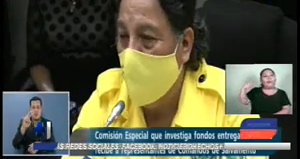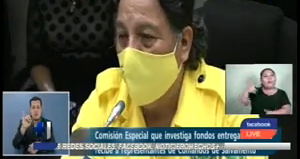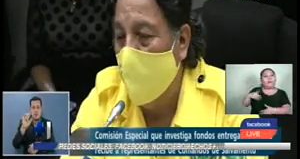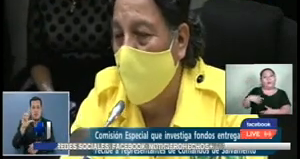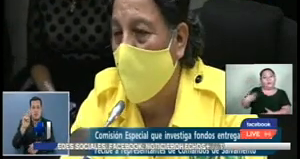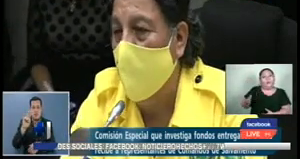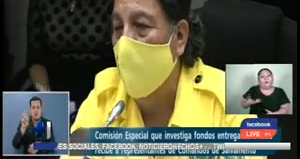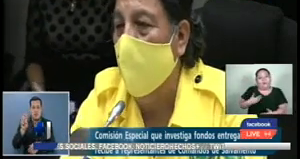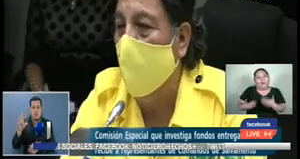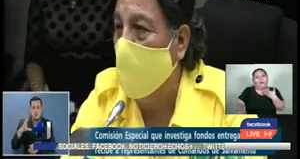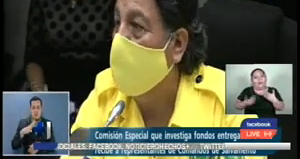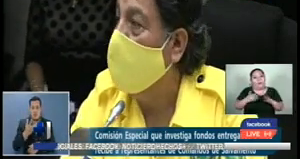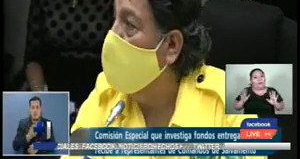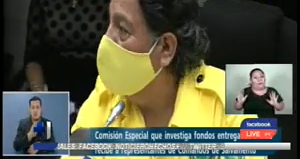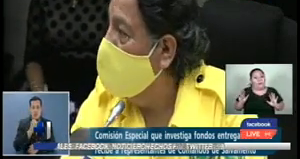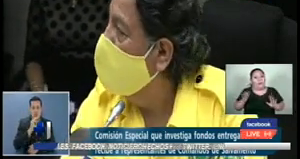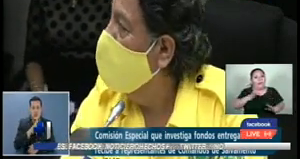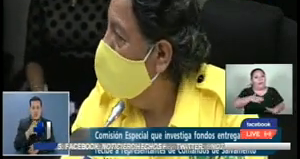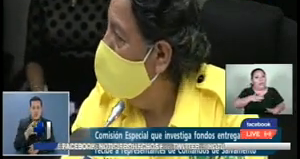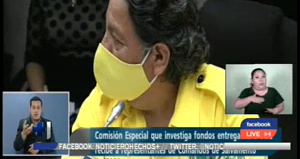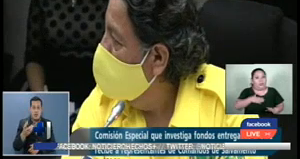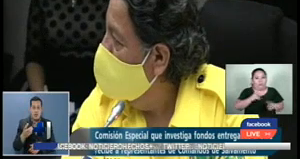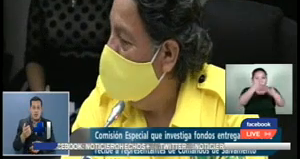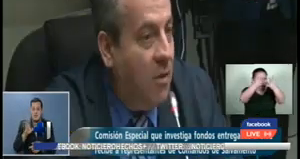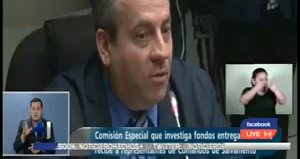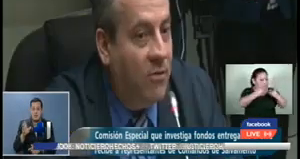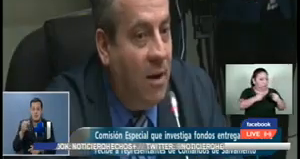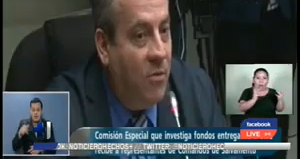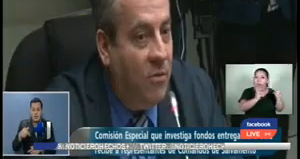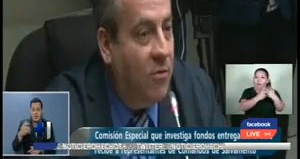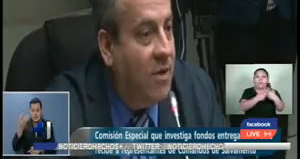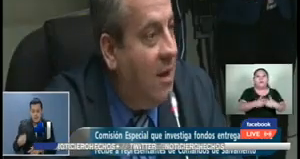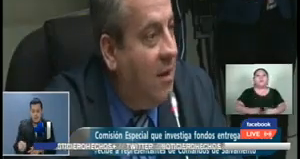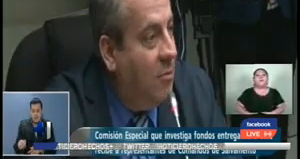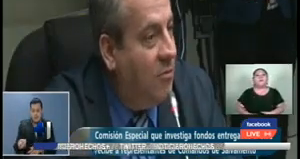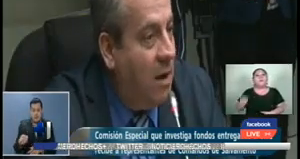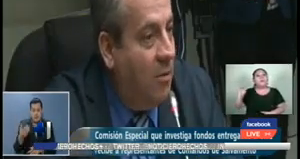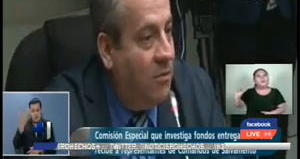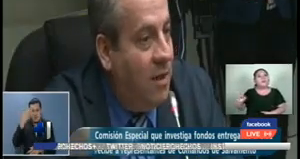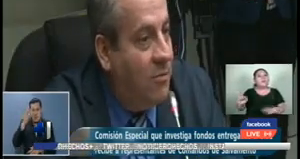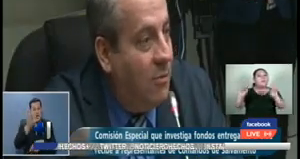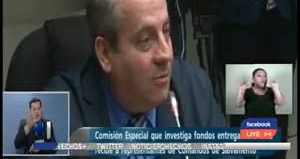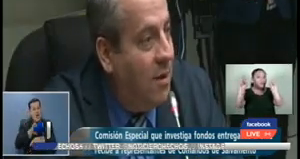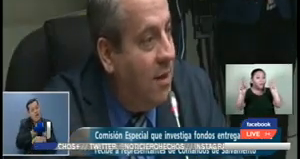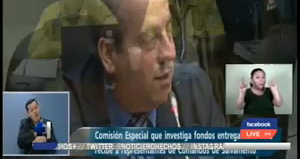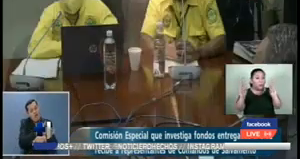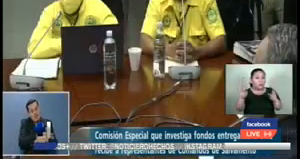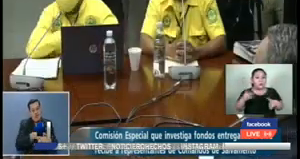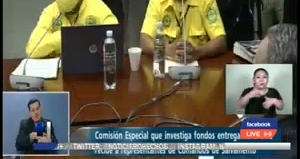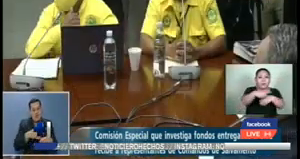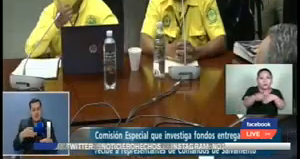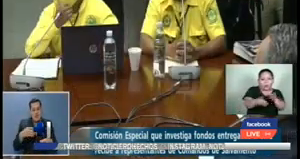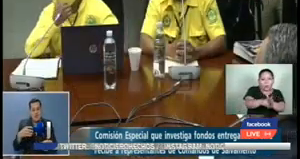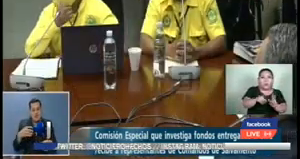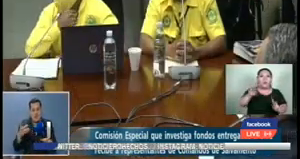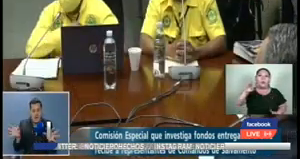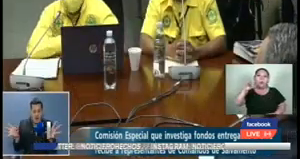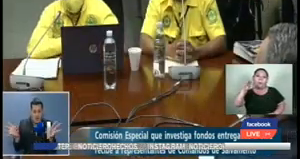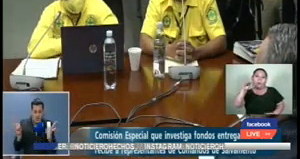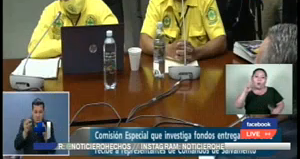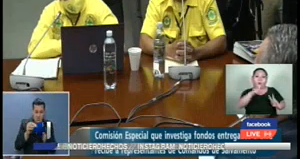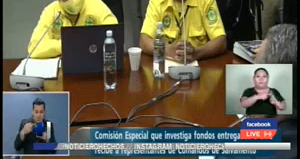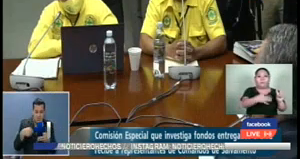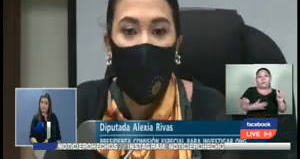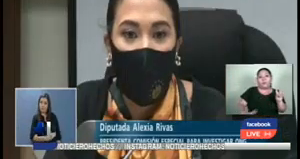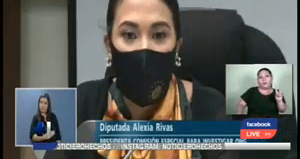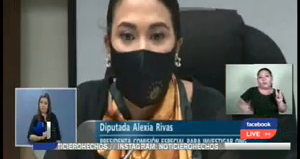dijimos nosotros de que nosotros teníamos que entregar cuenta. Ante esta situación, los diputados Romeo Auerbach y la